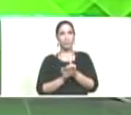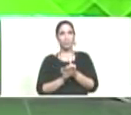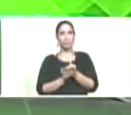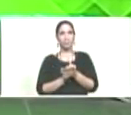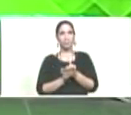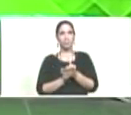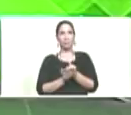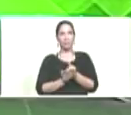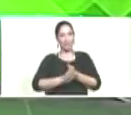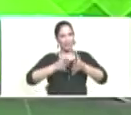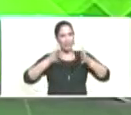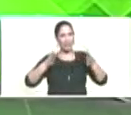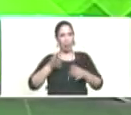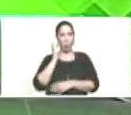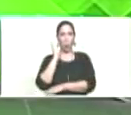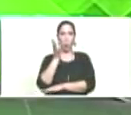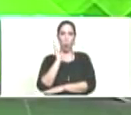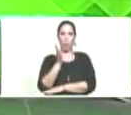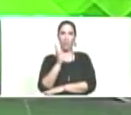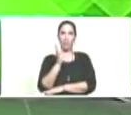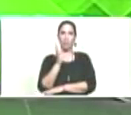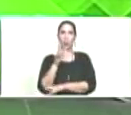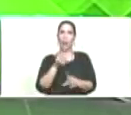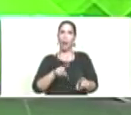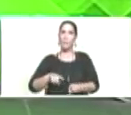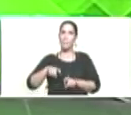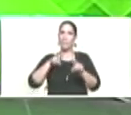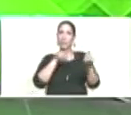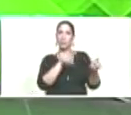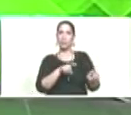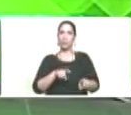gran congreso campesino. Desde ya